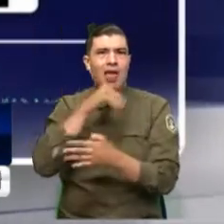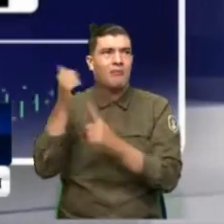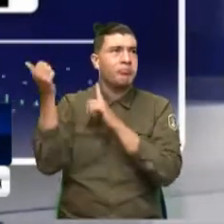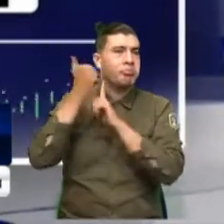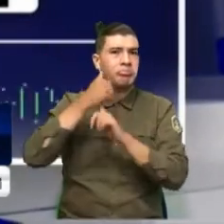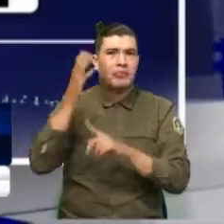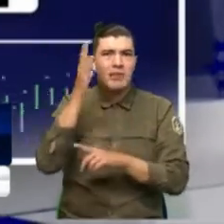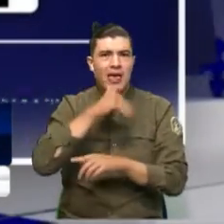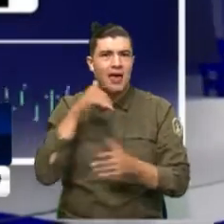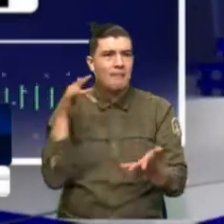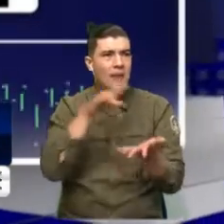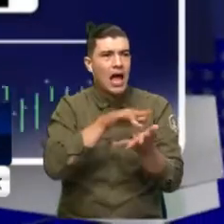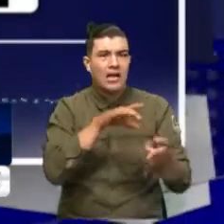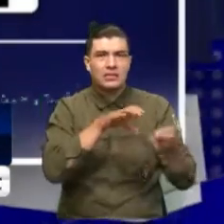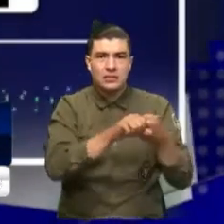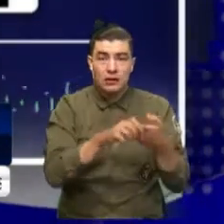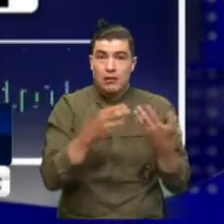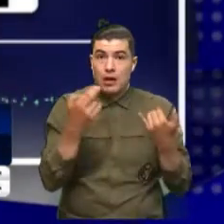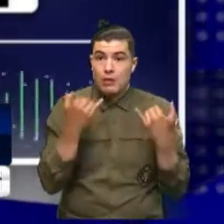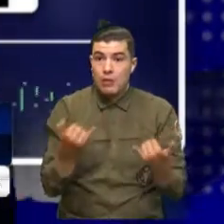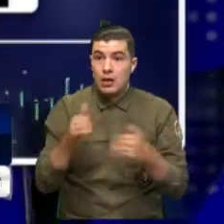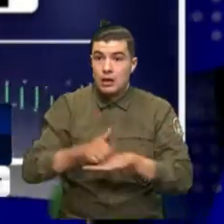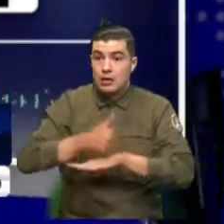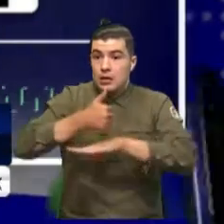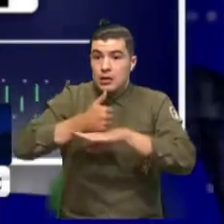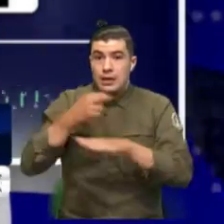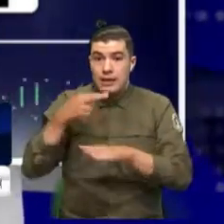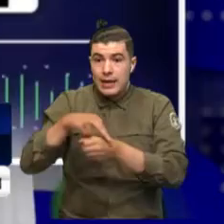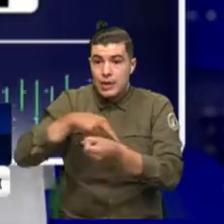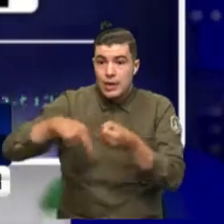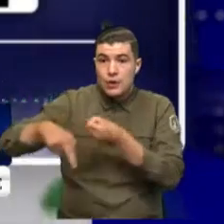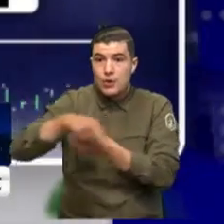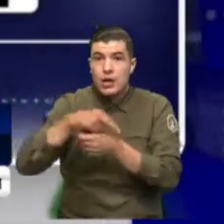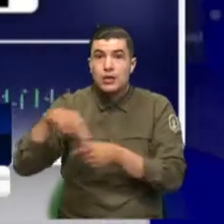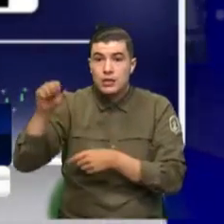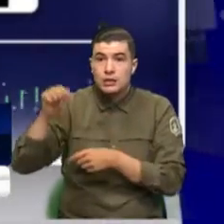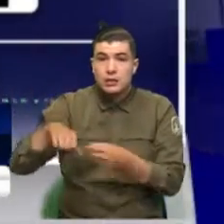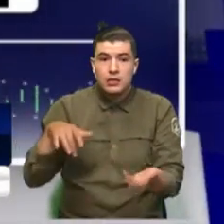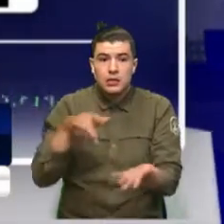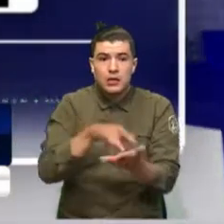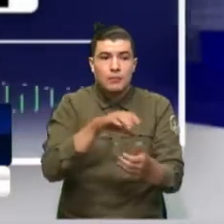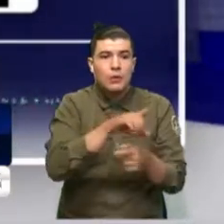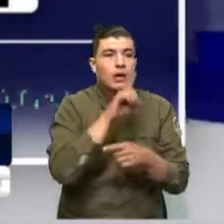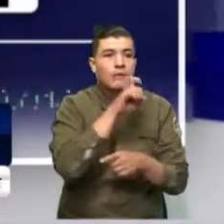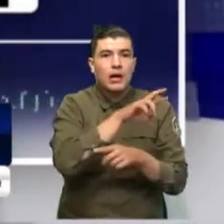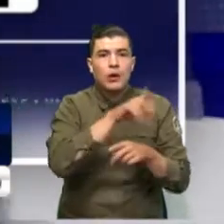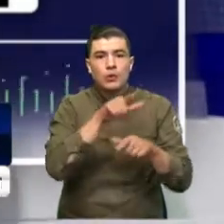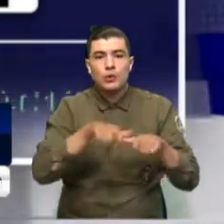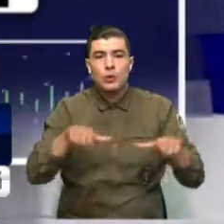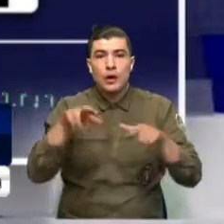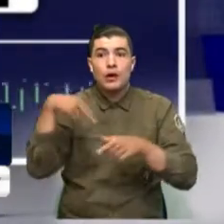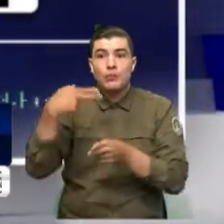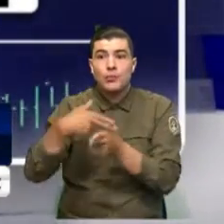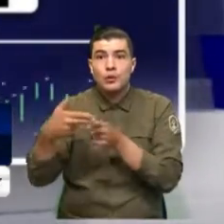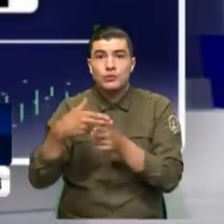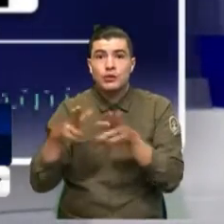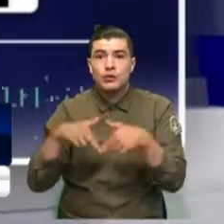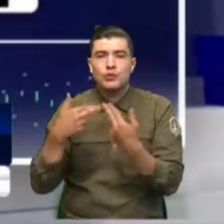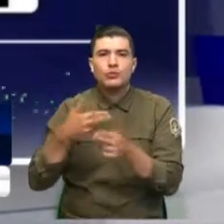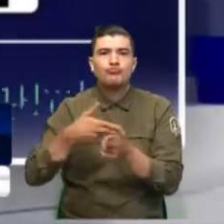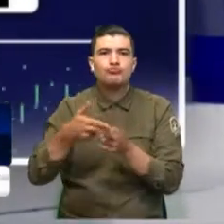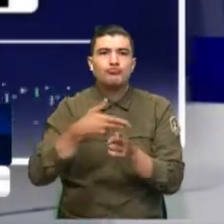Público en conjunto citar al director regional del INPEC, quien sí está asistiendo a reuniones en Bucaramanga y en otras partes, para que venga a la próxima reunión que empezamos ahorita para el